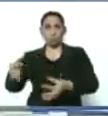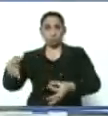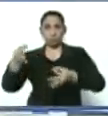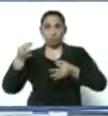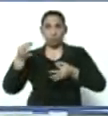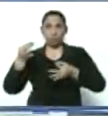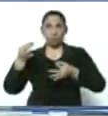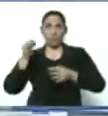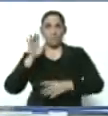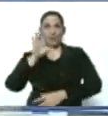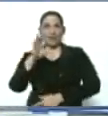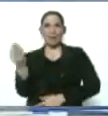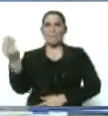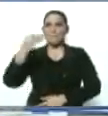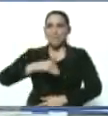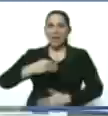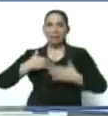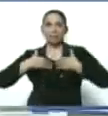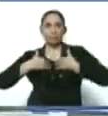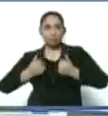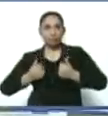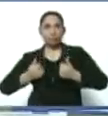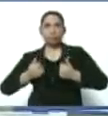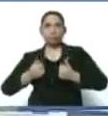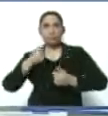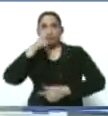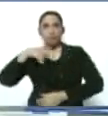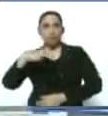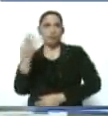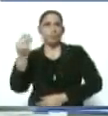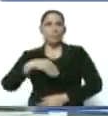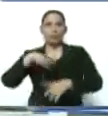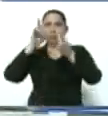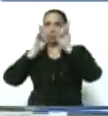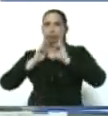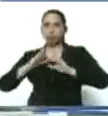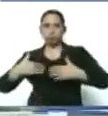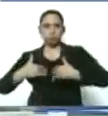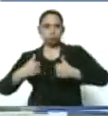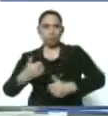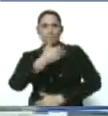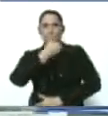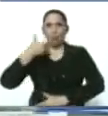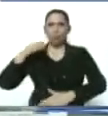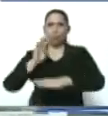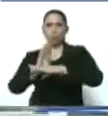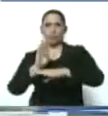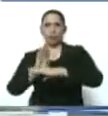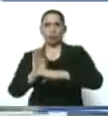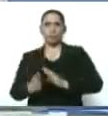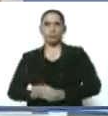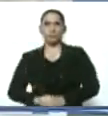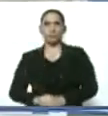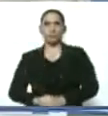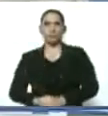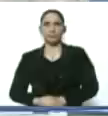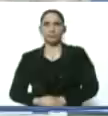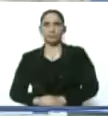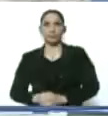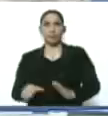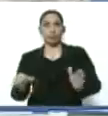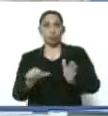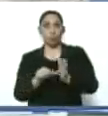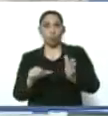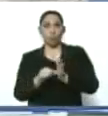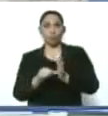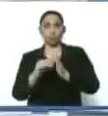un país más sano, un pueblo más sano, mejor cuidado, donde han